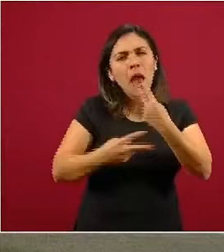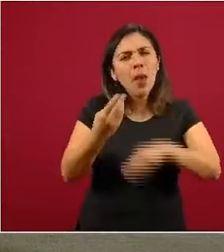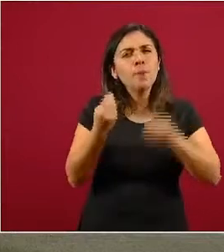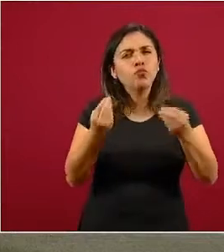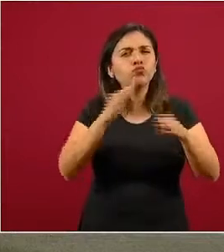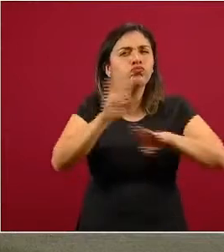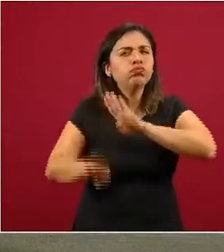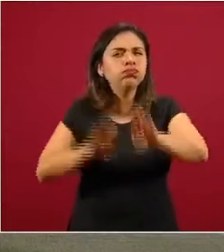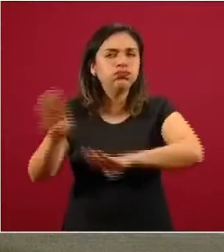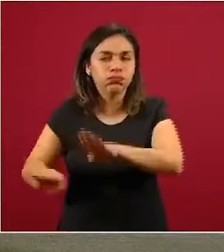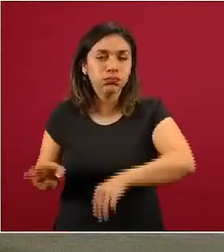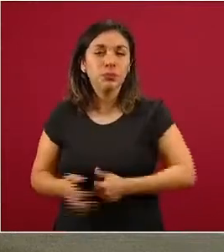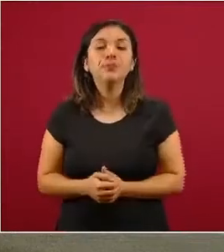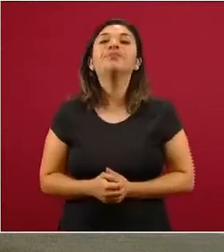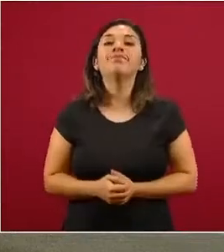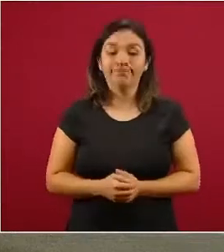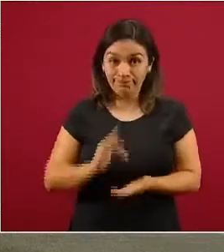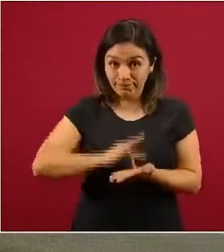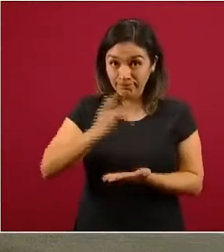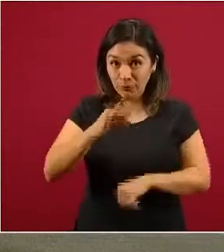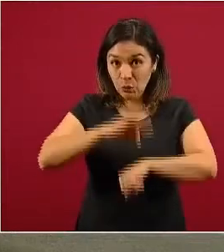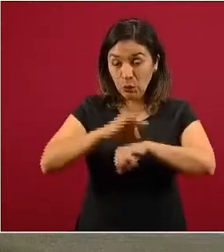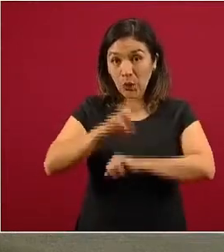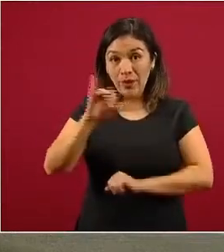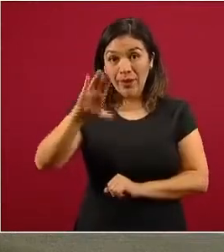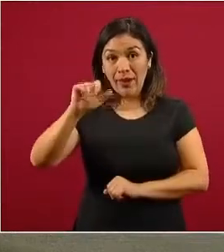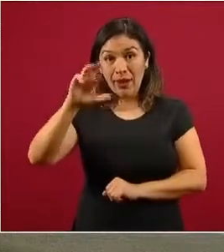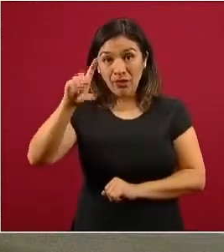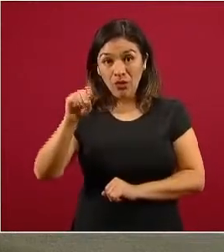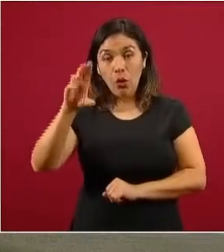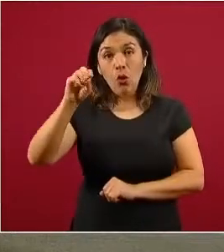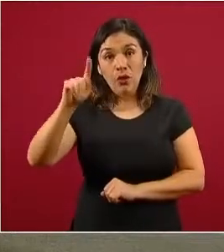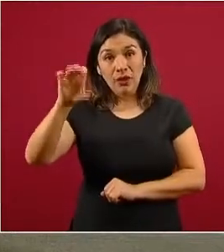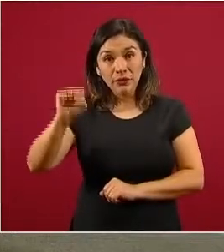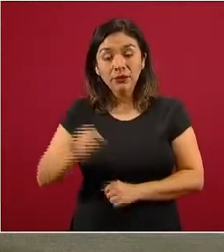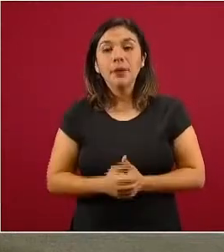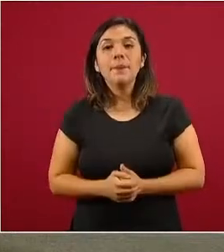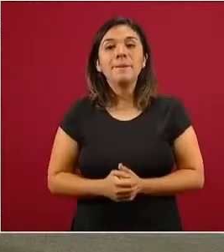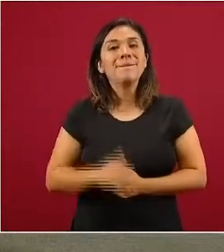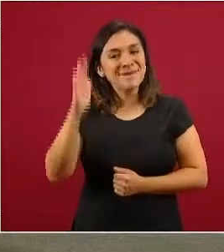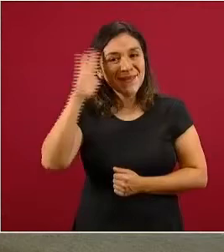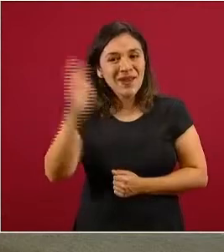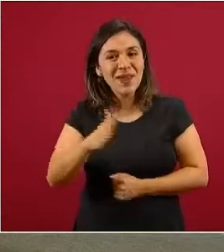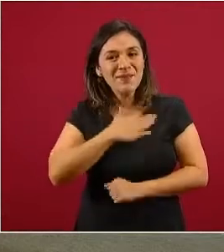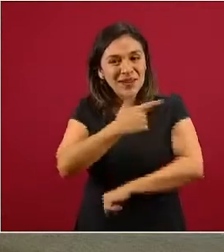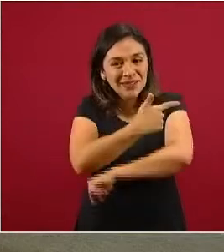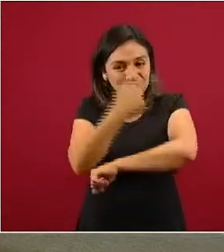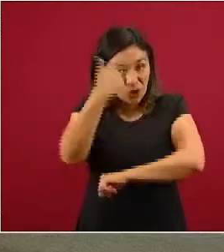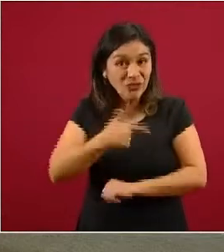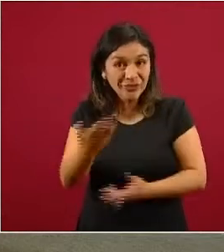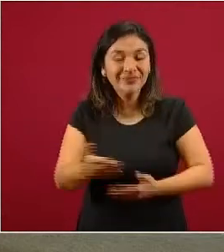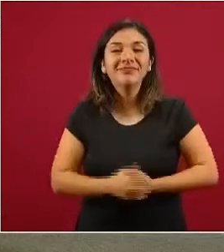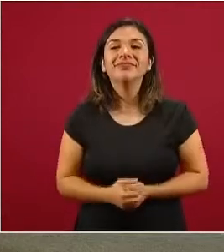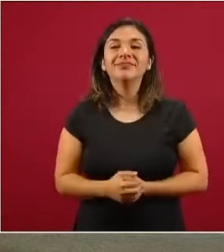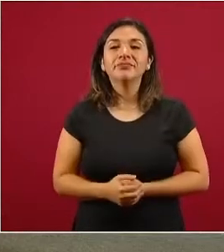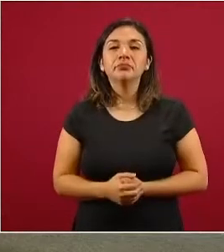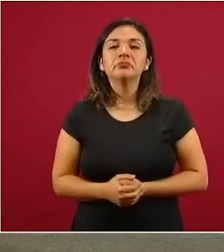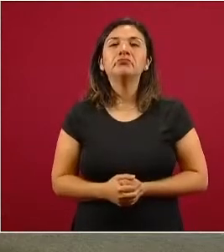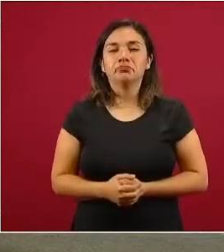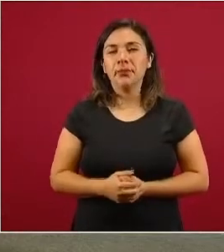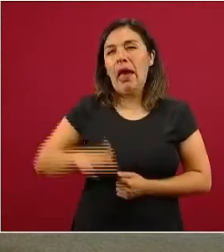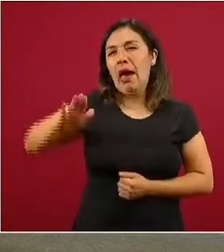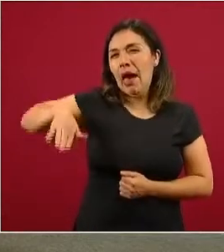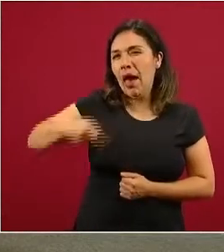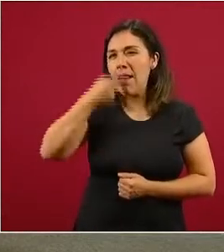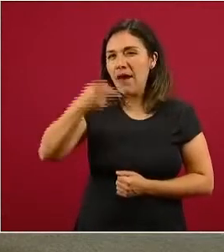7,376 ventiladores mecánicos que están disponibles en caso de que en alguno de nuestros 32 entidades federativas